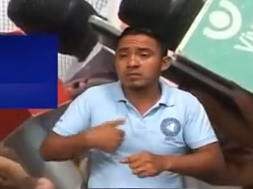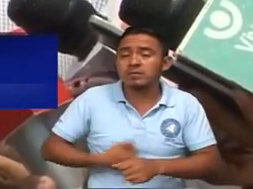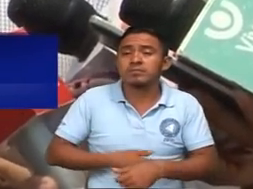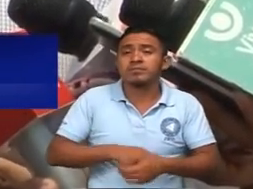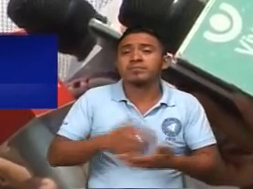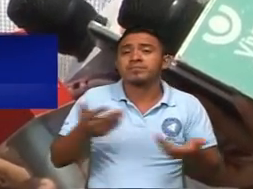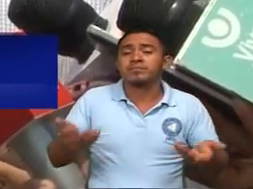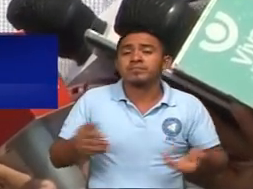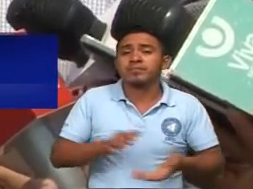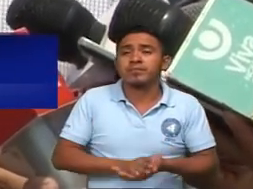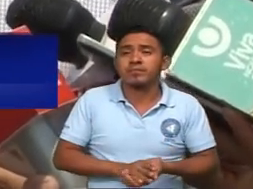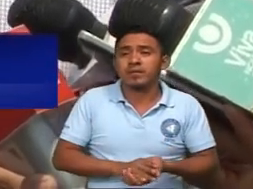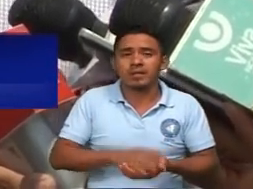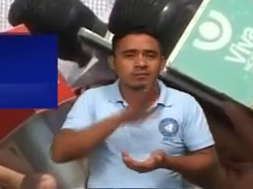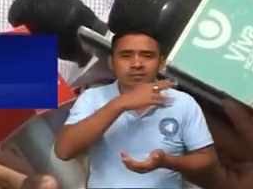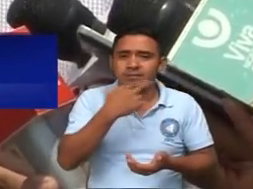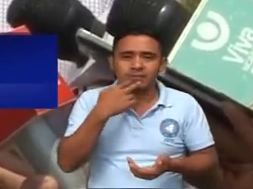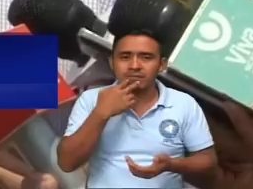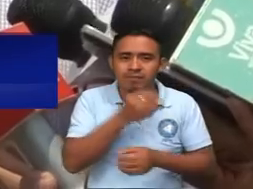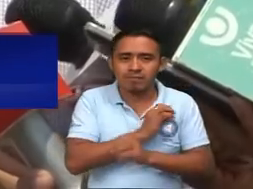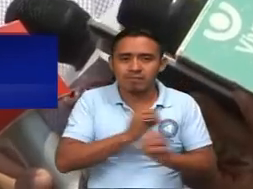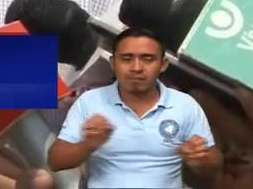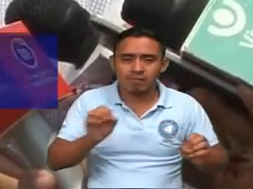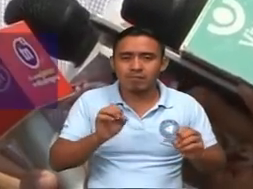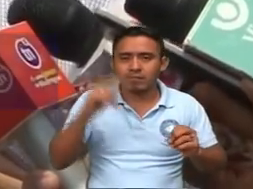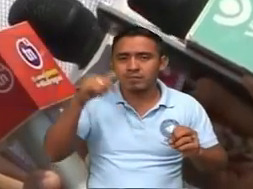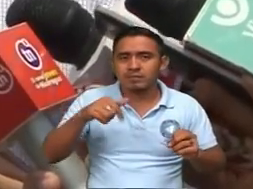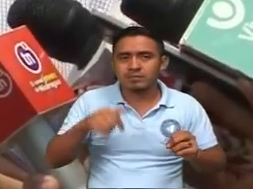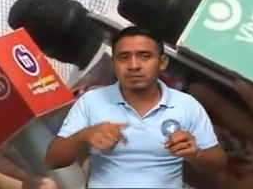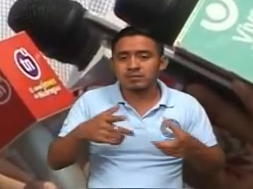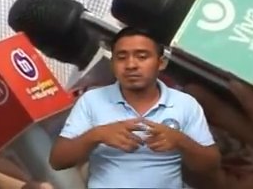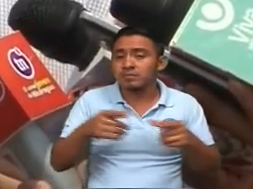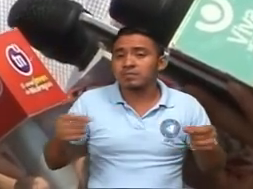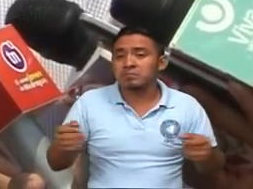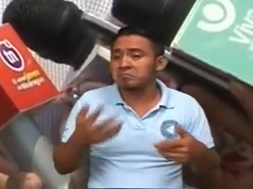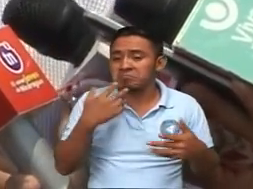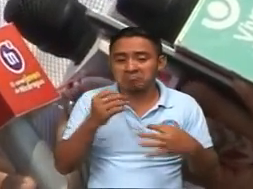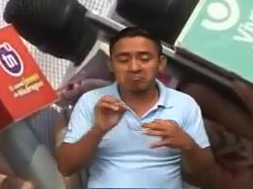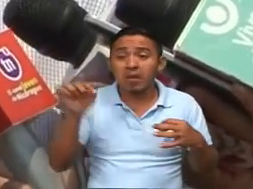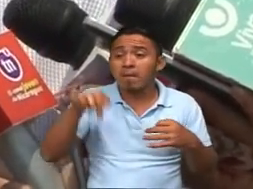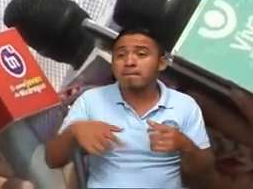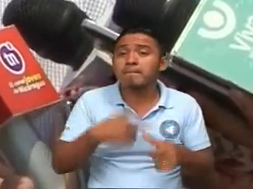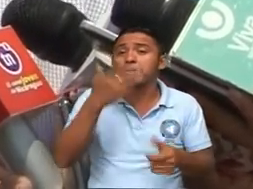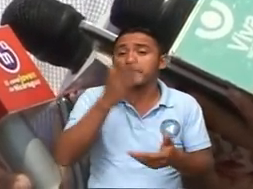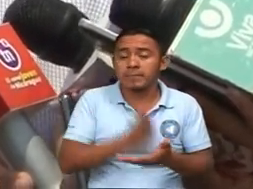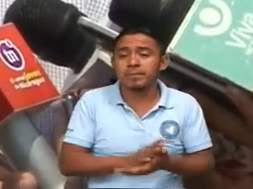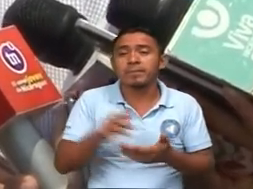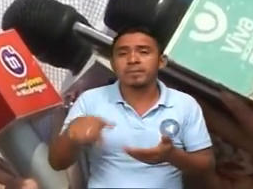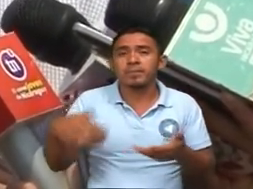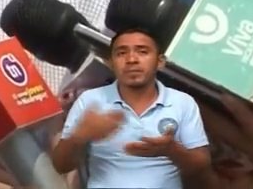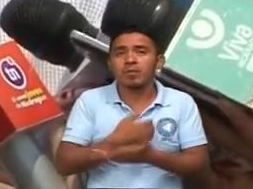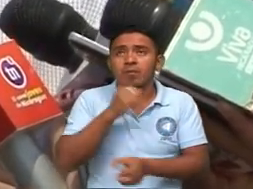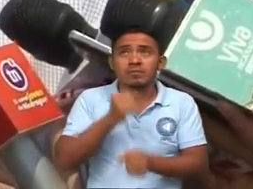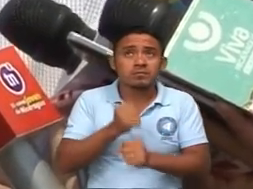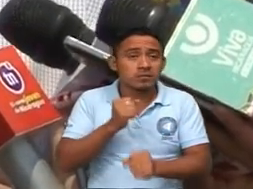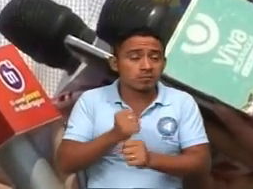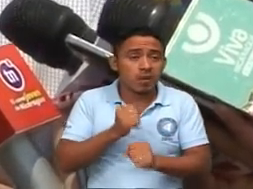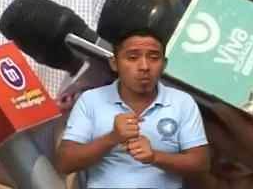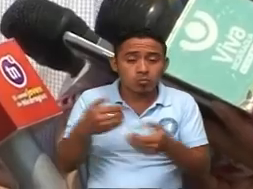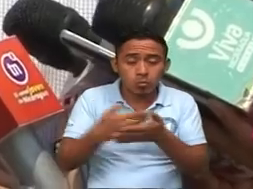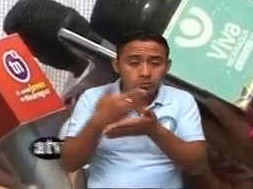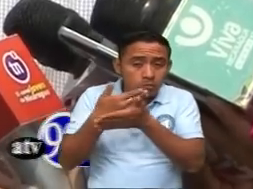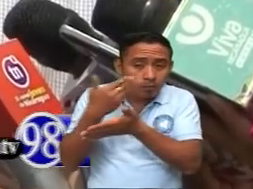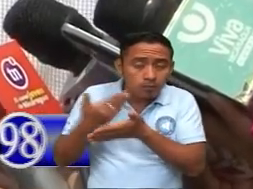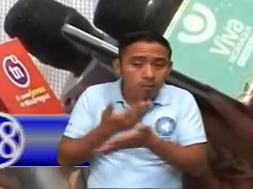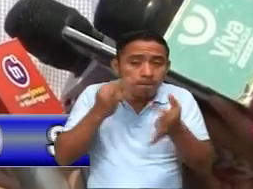pluviales que no se han visto en la historia pluvial de Managua. Pues realmente estamos ya apuntando a obras de ingeniería mucho más